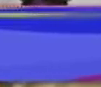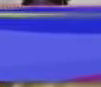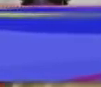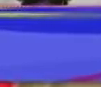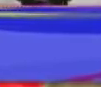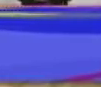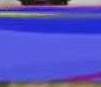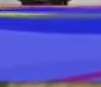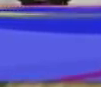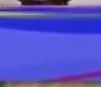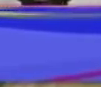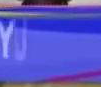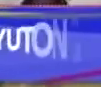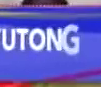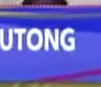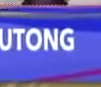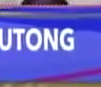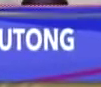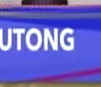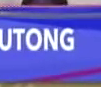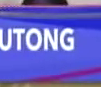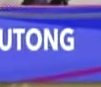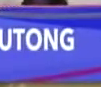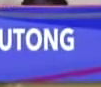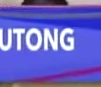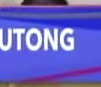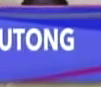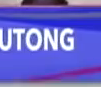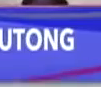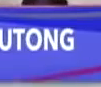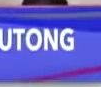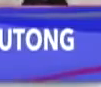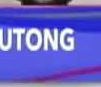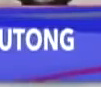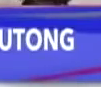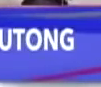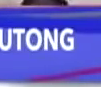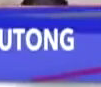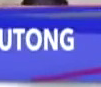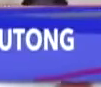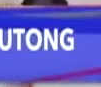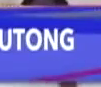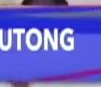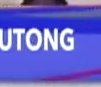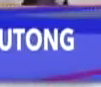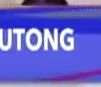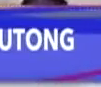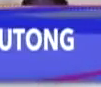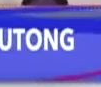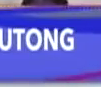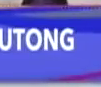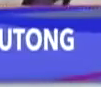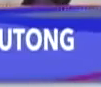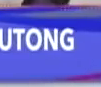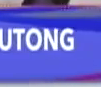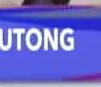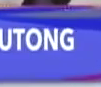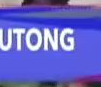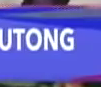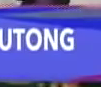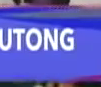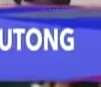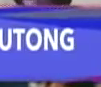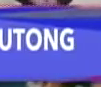Venezuela. Nos encontramos aquí en las instalaciones de nuestra planta de ensamblaje, mantenimiento y servicio,